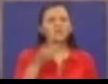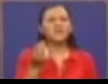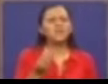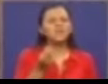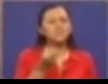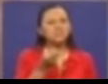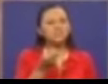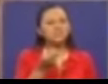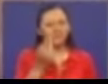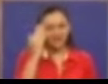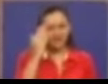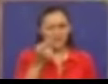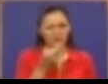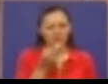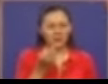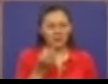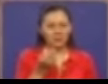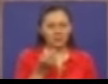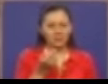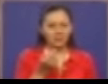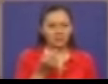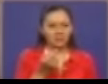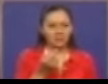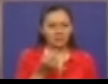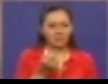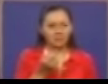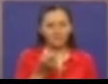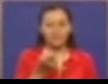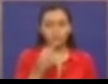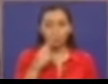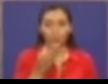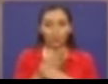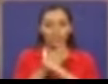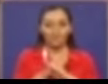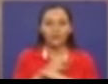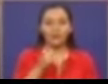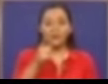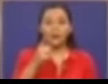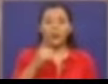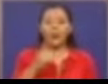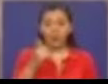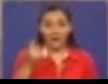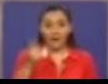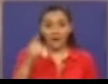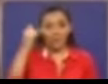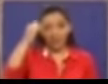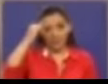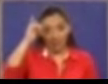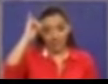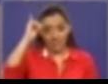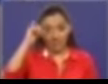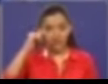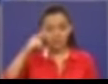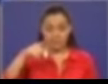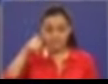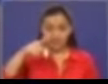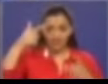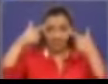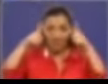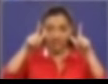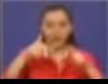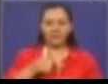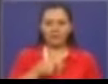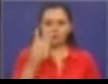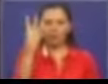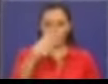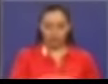eso? Uy, los defensores de los animales nos van a matar, pero la vaca no siente nada. La vaca tiene 4 estómagos. Al menos